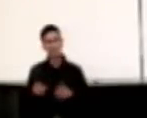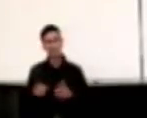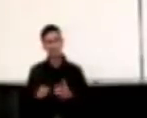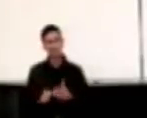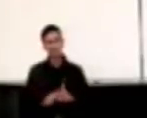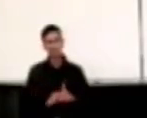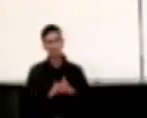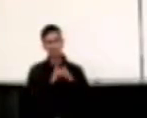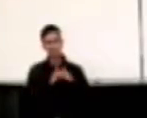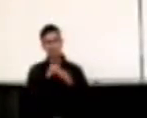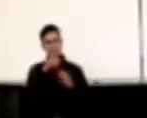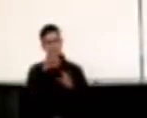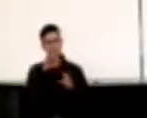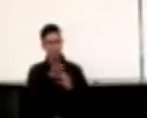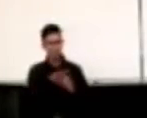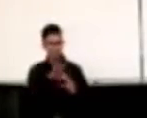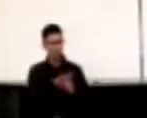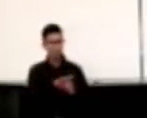de la democracia.